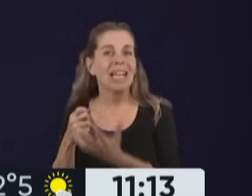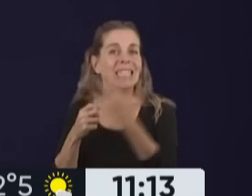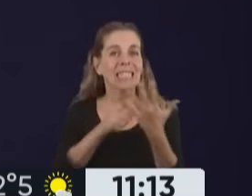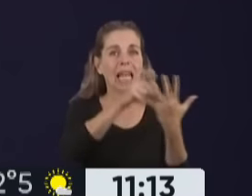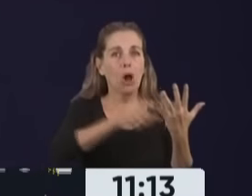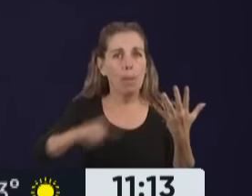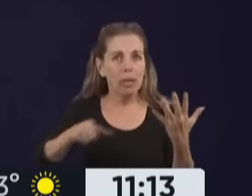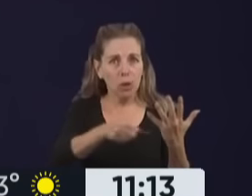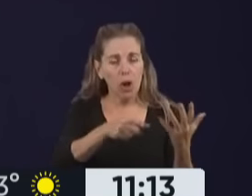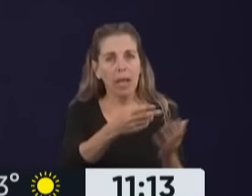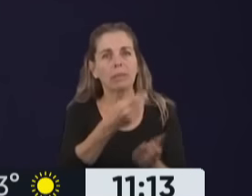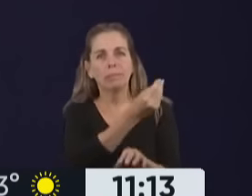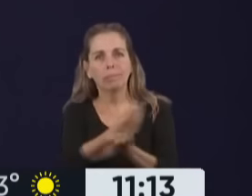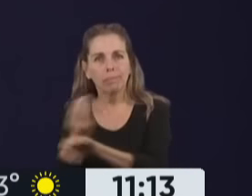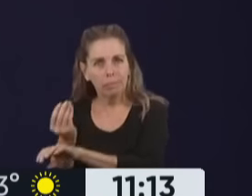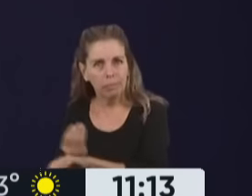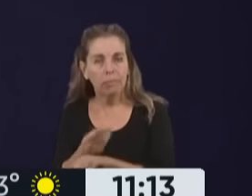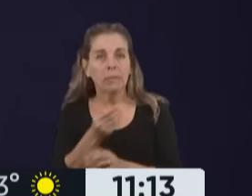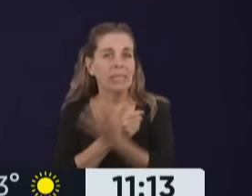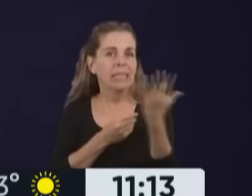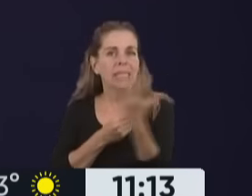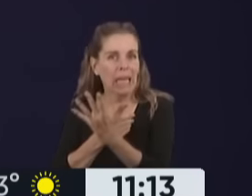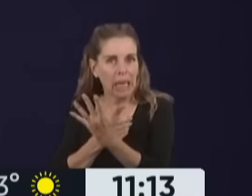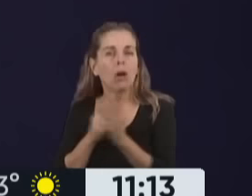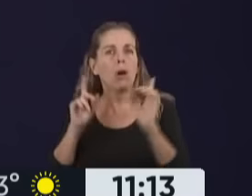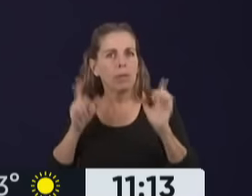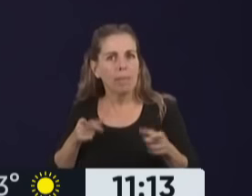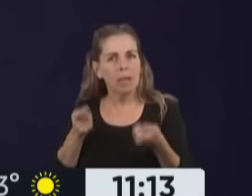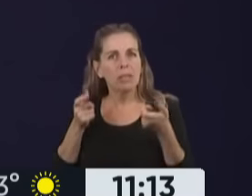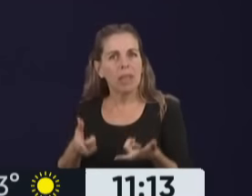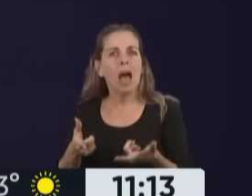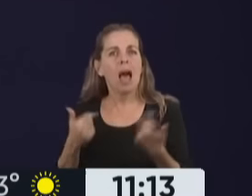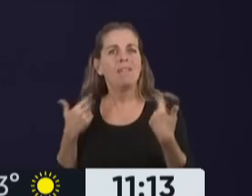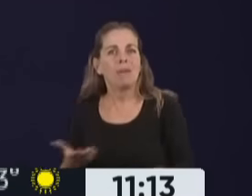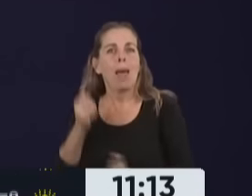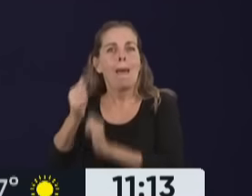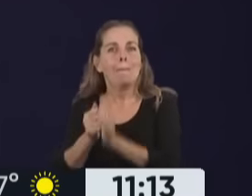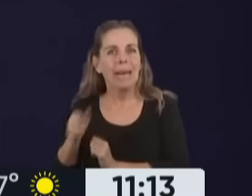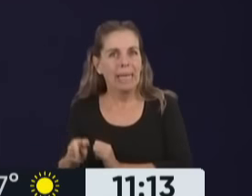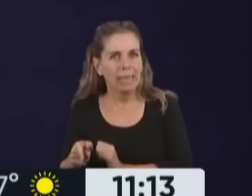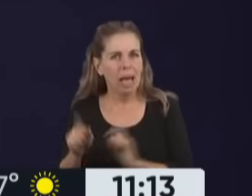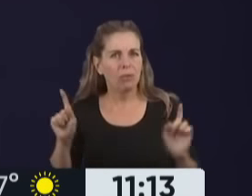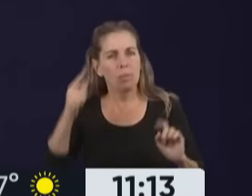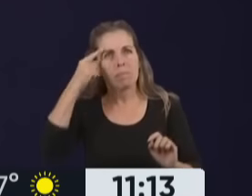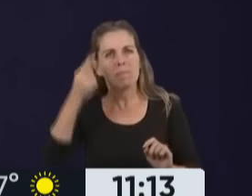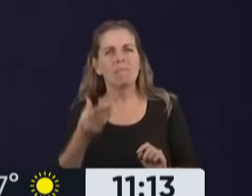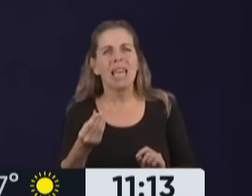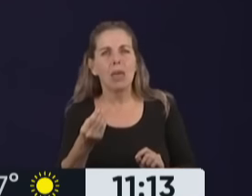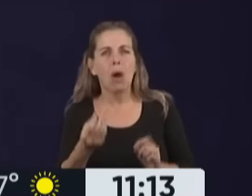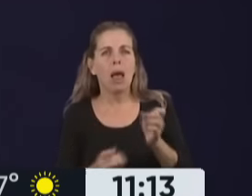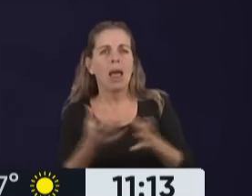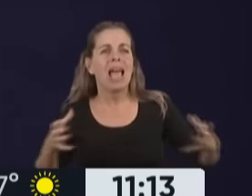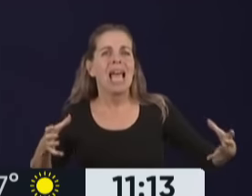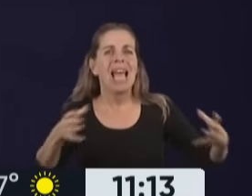relación autónoma, implica también que los emprendedores no tengan miedo de formar equipos, de